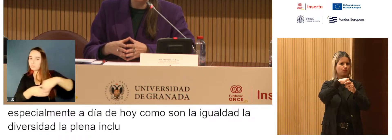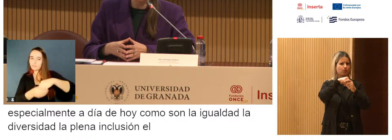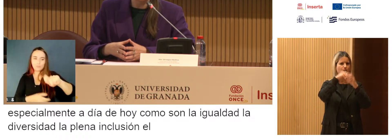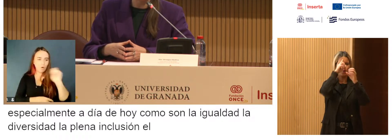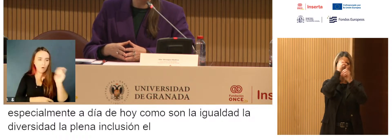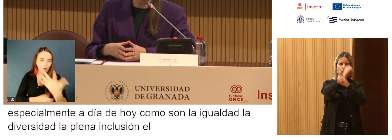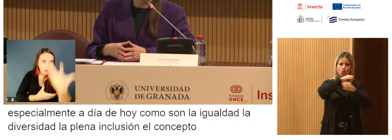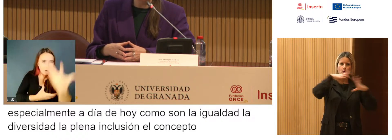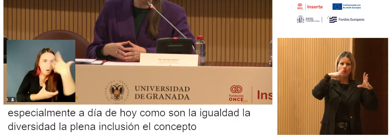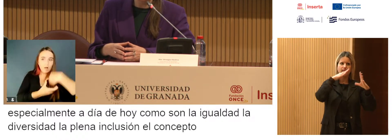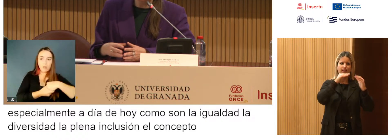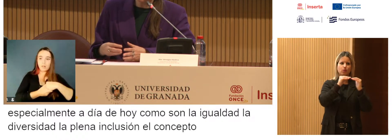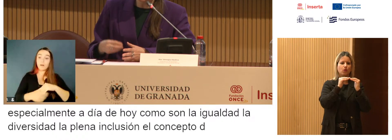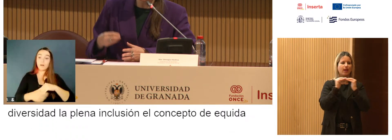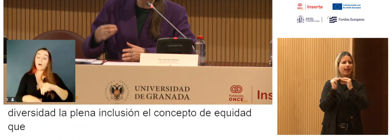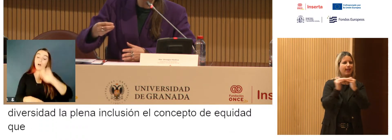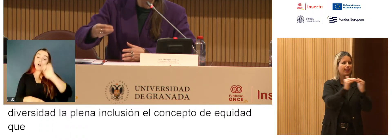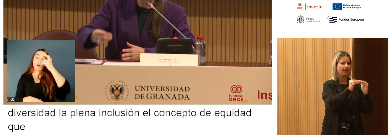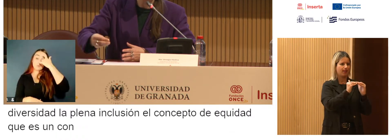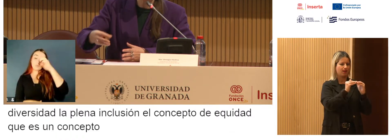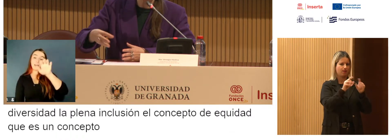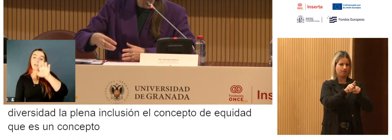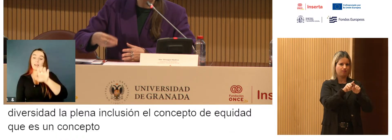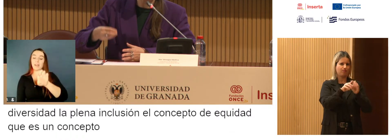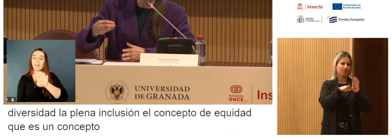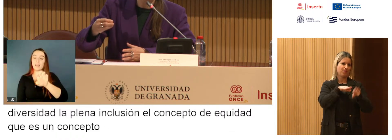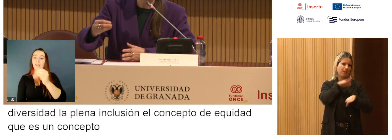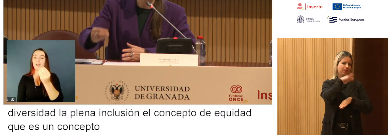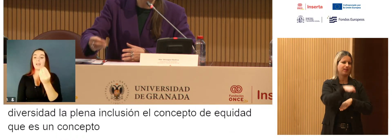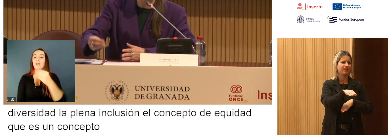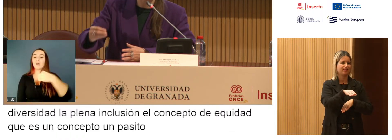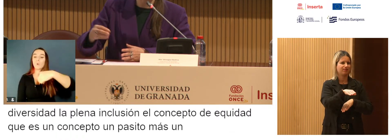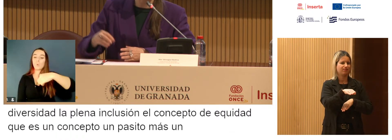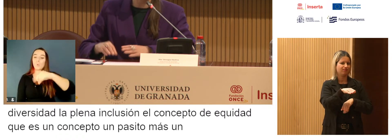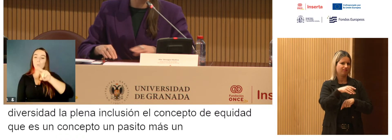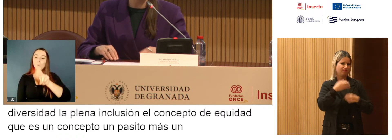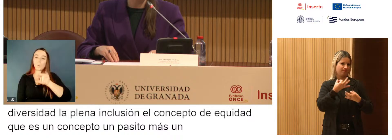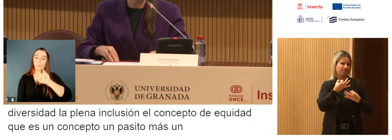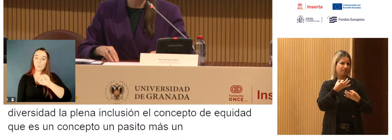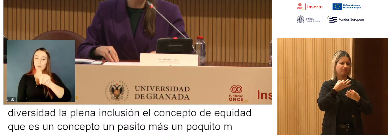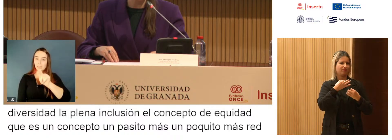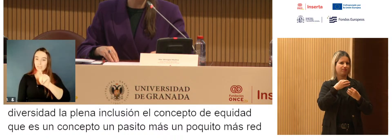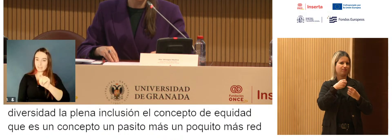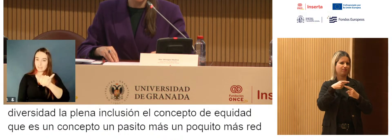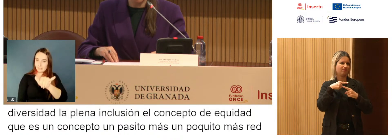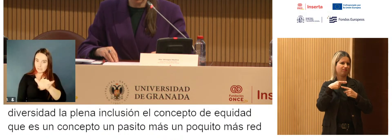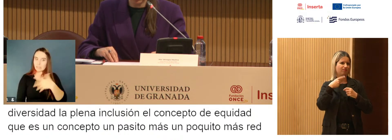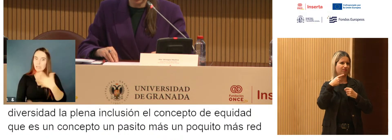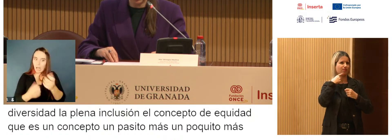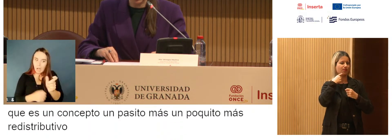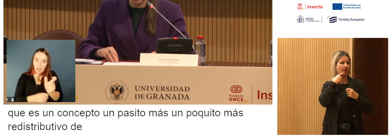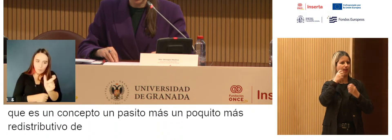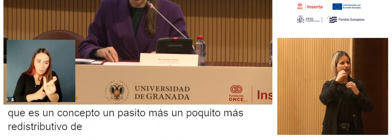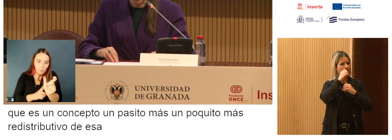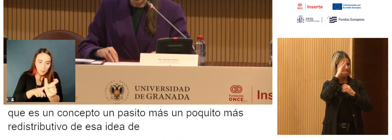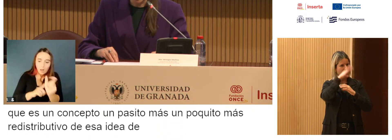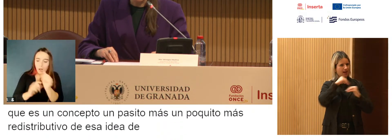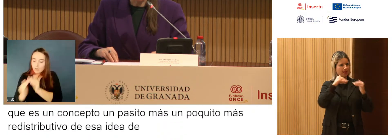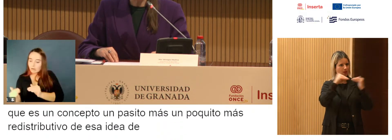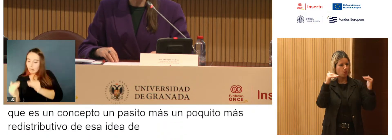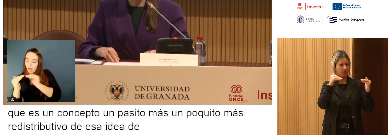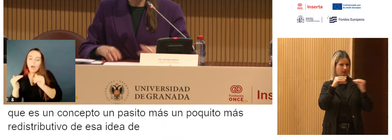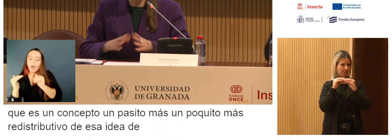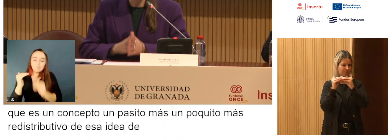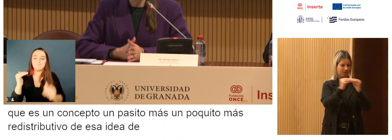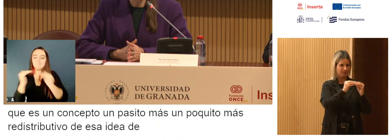de equidad, que es un concepto un pasito más, un poquito más redistributivo de esa idea de igualdad.